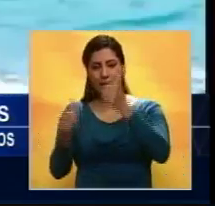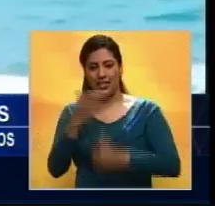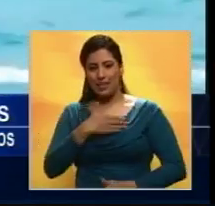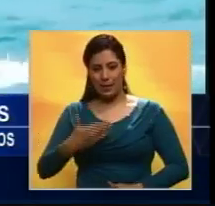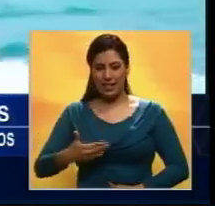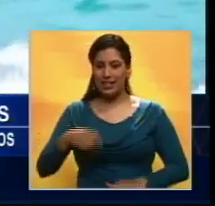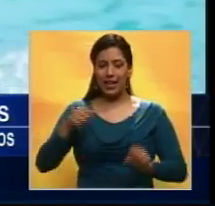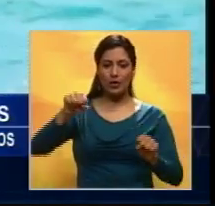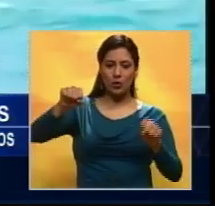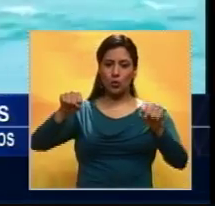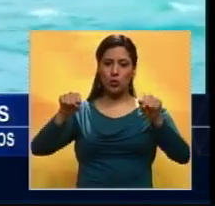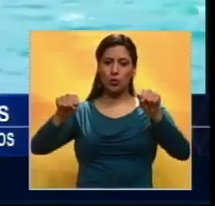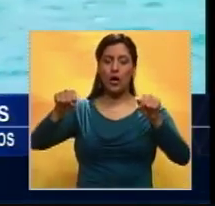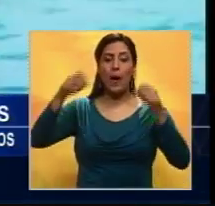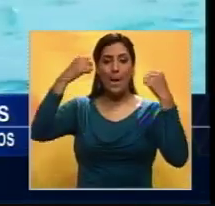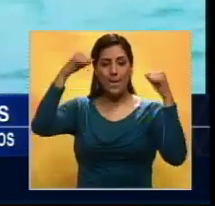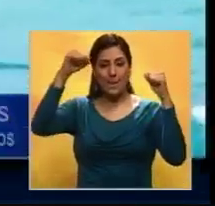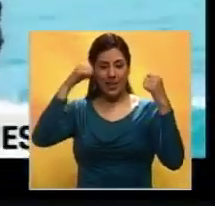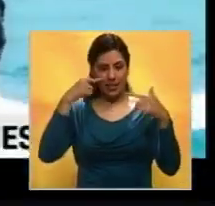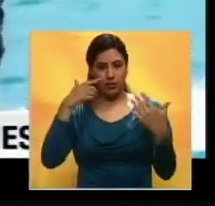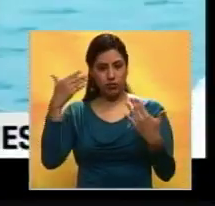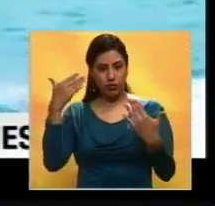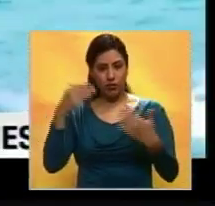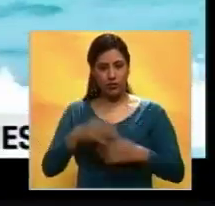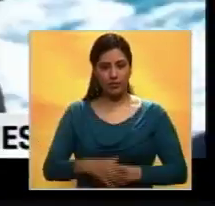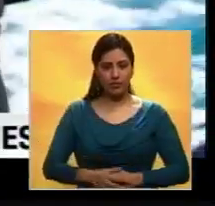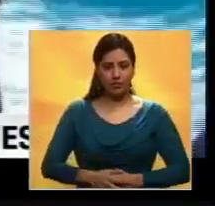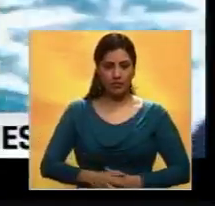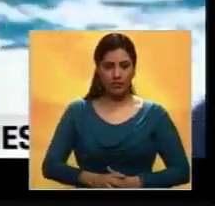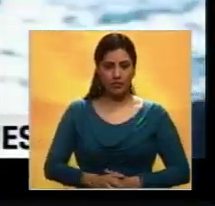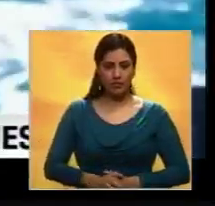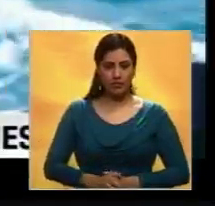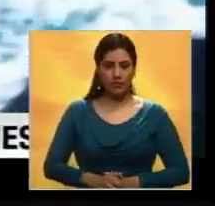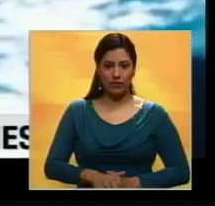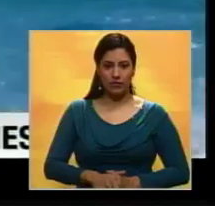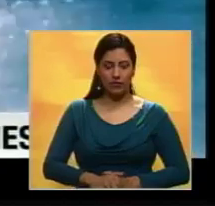Branson, a practicar deportes acuáticos como el kitesurf.